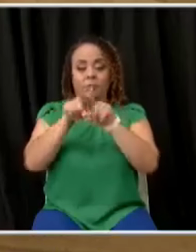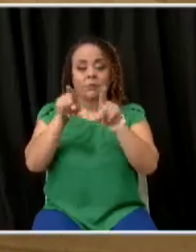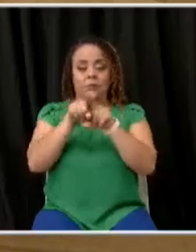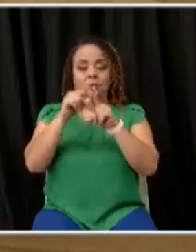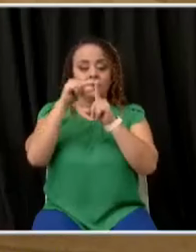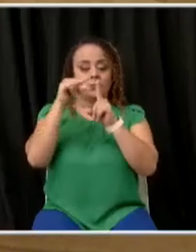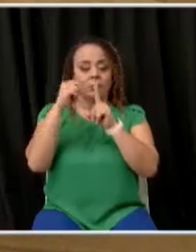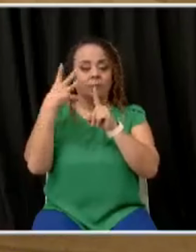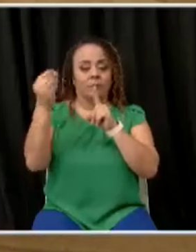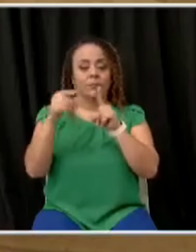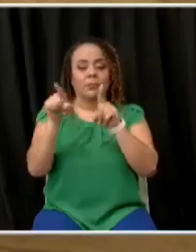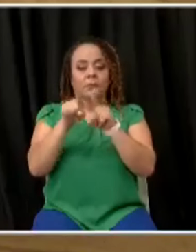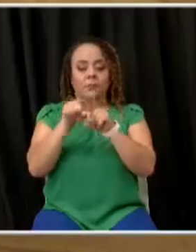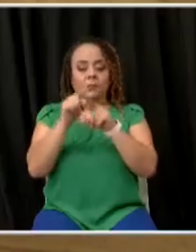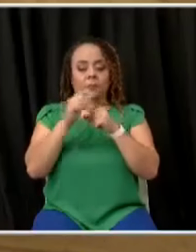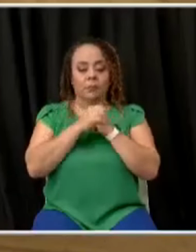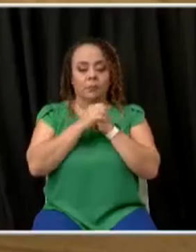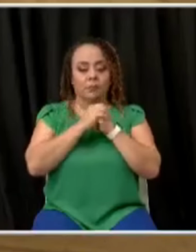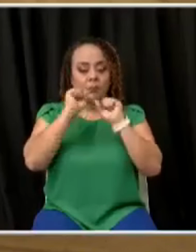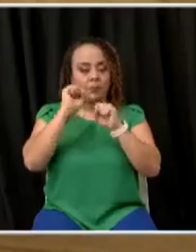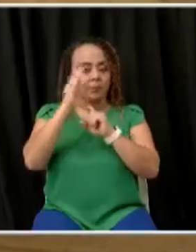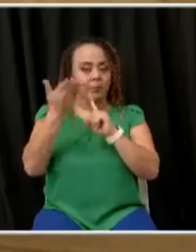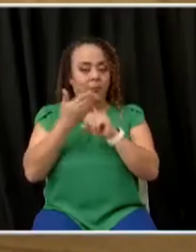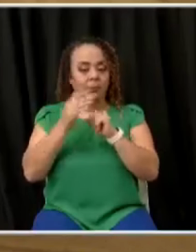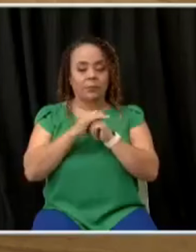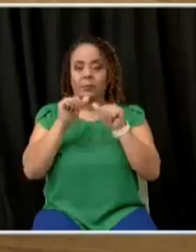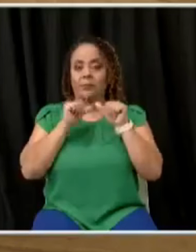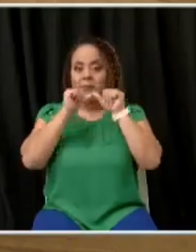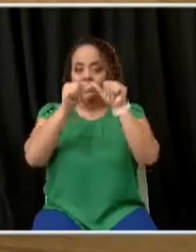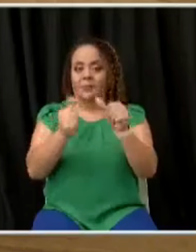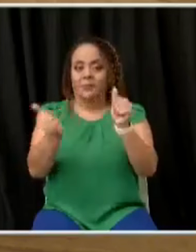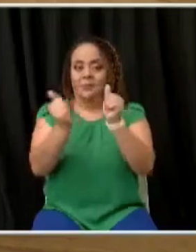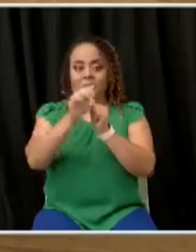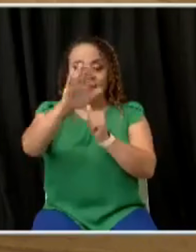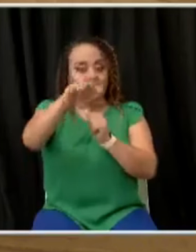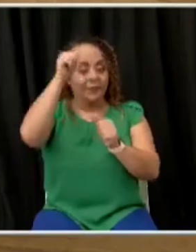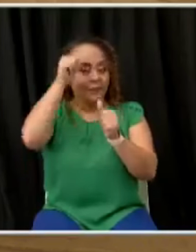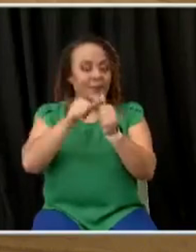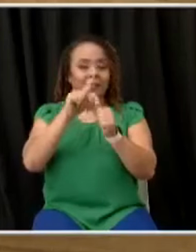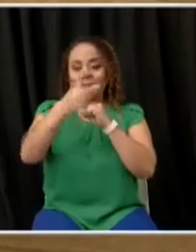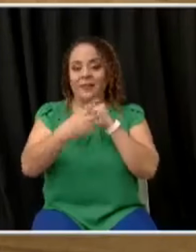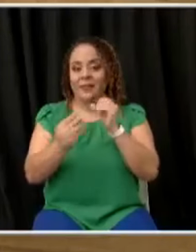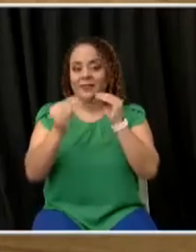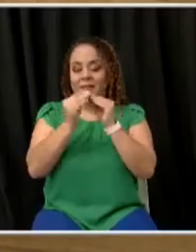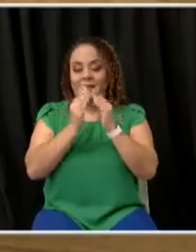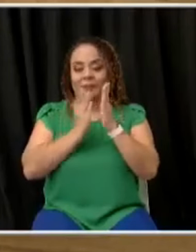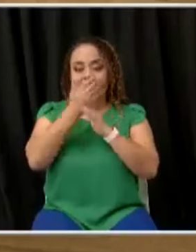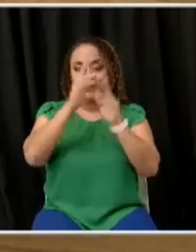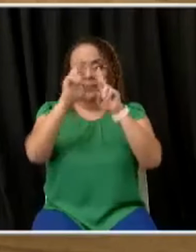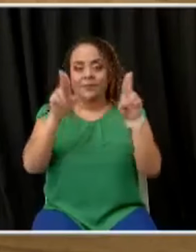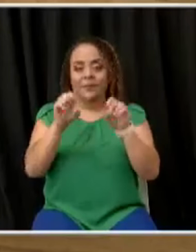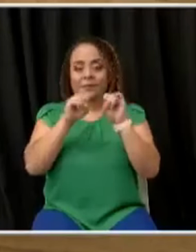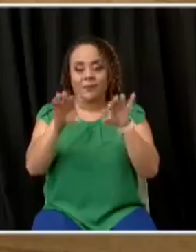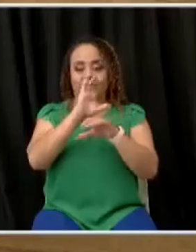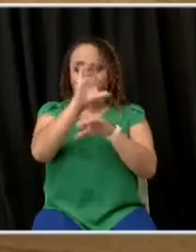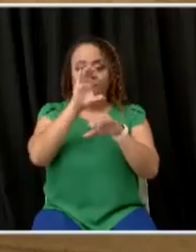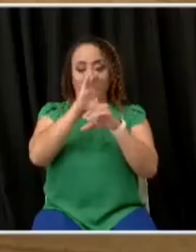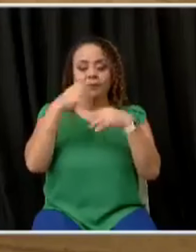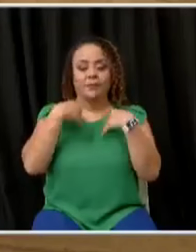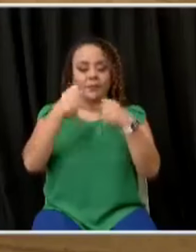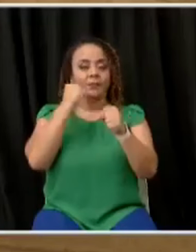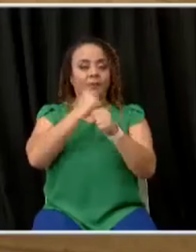también normalmente nos puede afectar. Síganos acompañando, le recordamos una vez más que a través de las redes sociales del Consejo de Salud